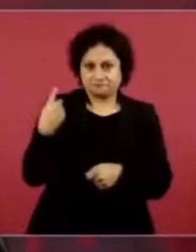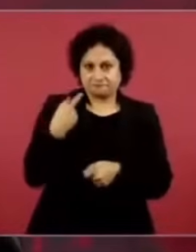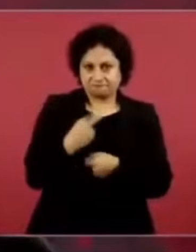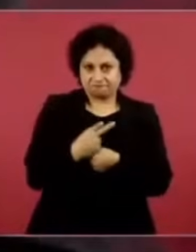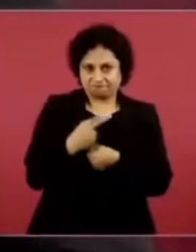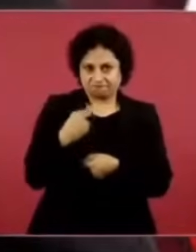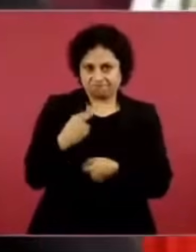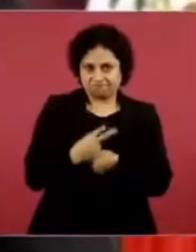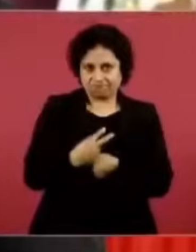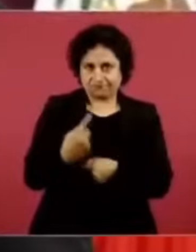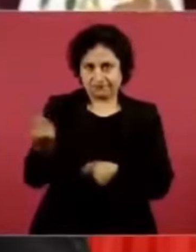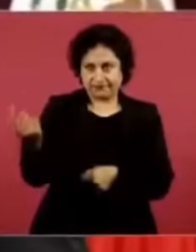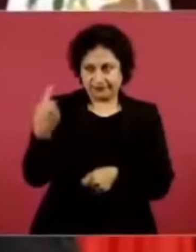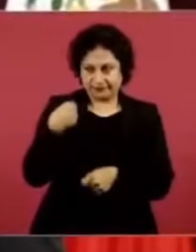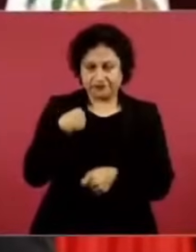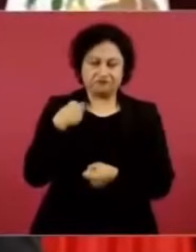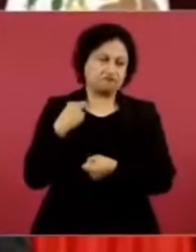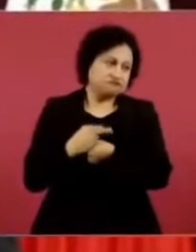Que me equivoqué